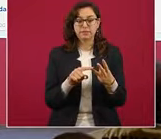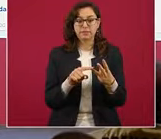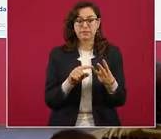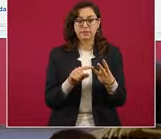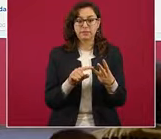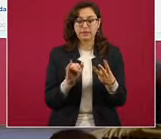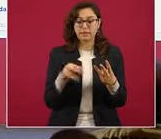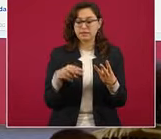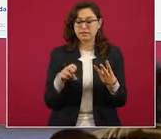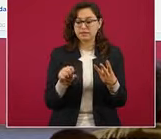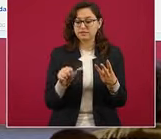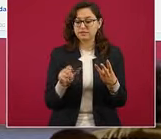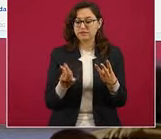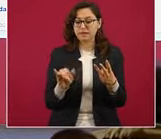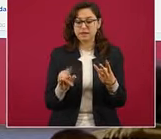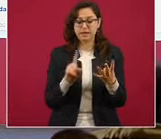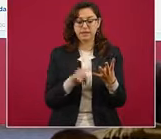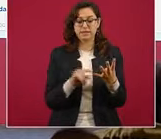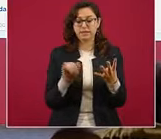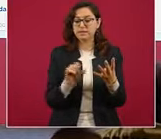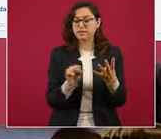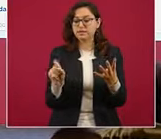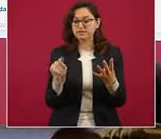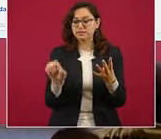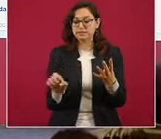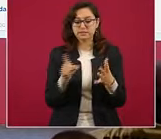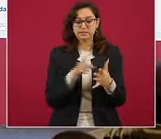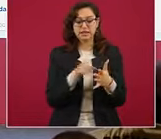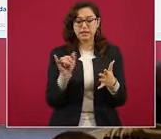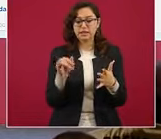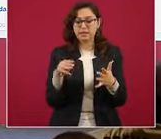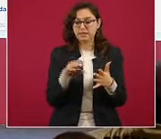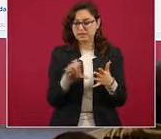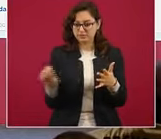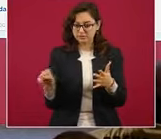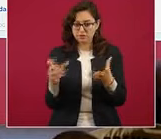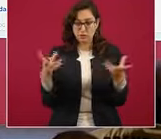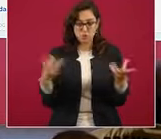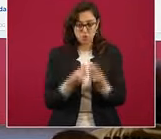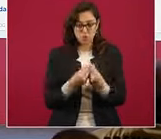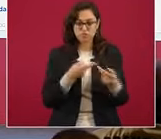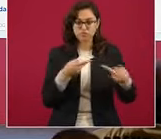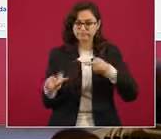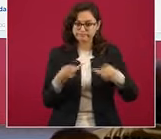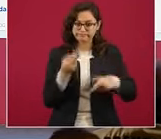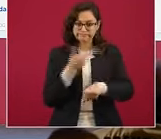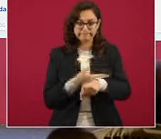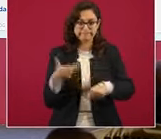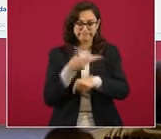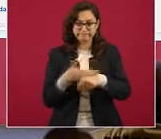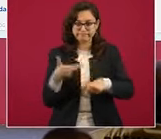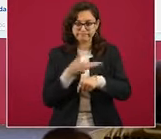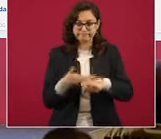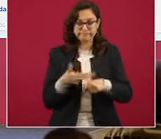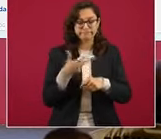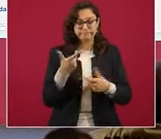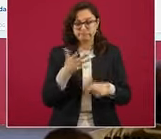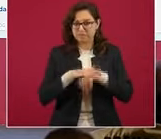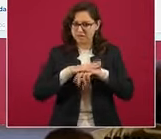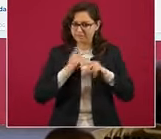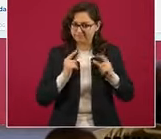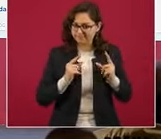del INSABI, del ISSSTE, del Seguro. Hay un plan para ampliar esta